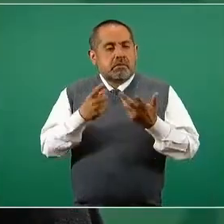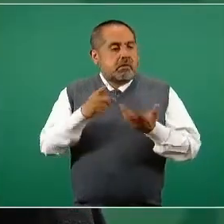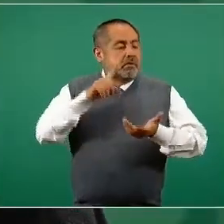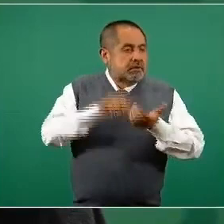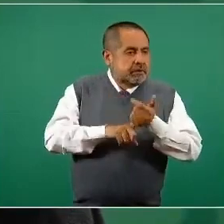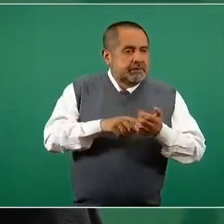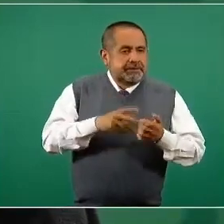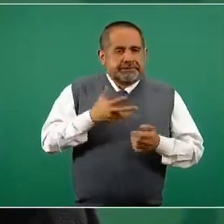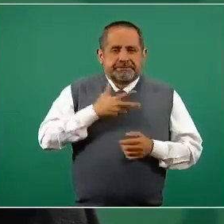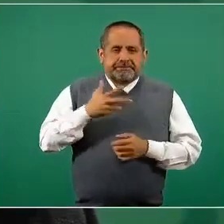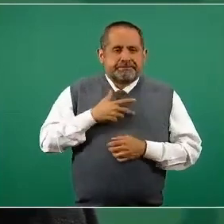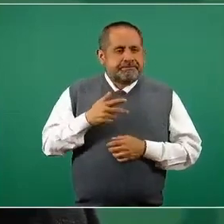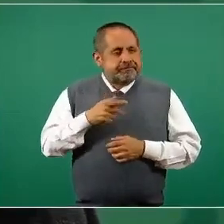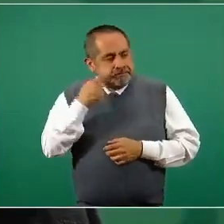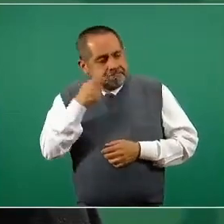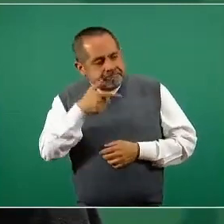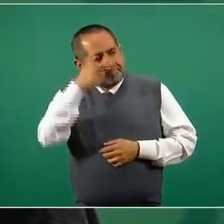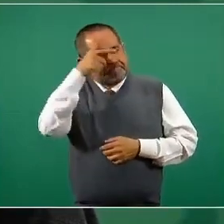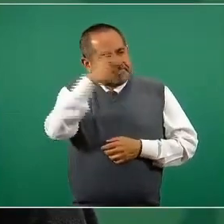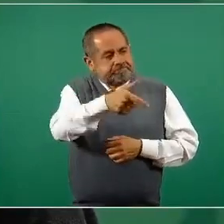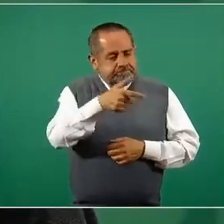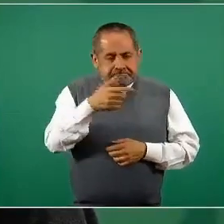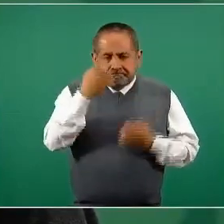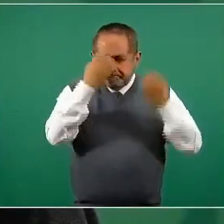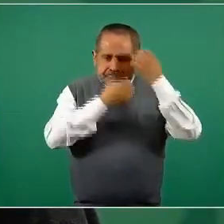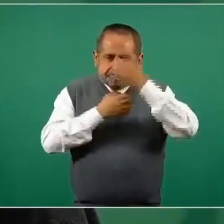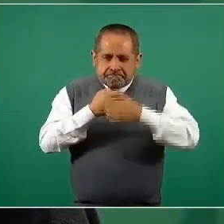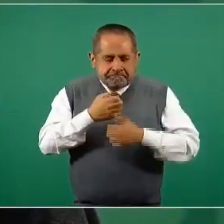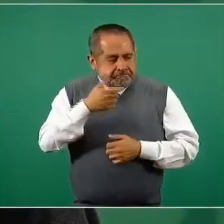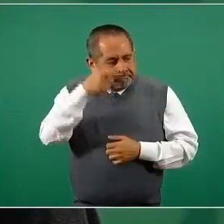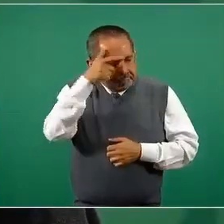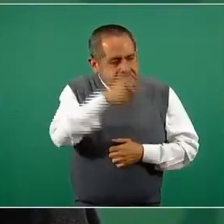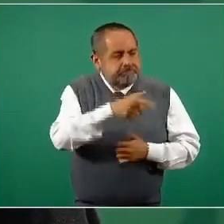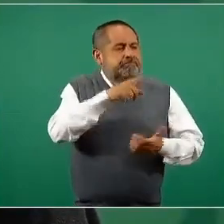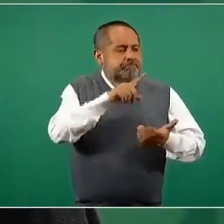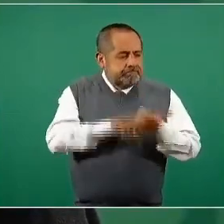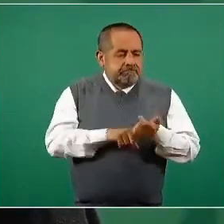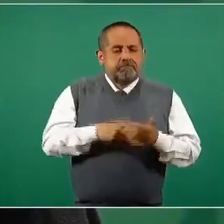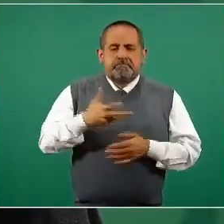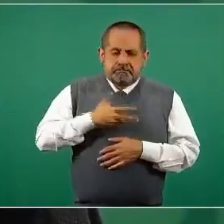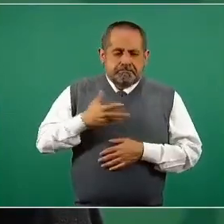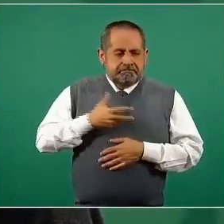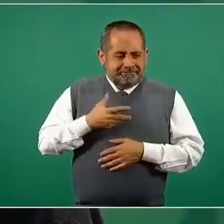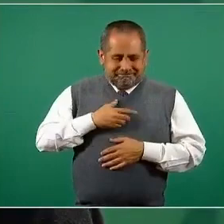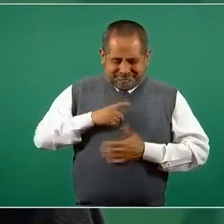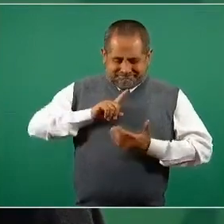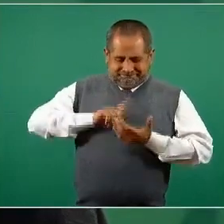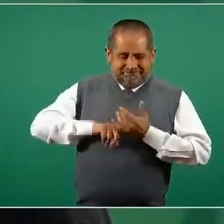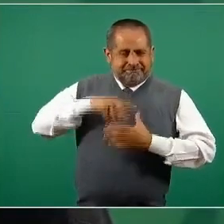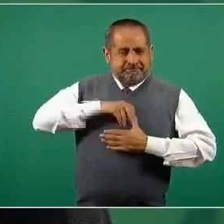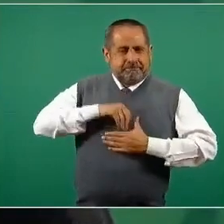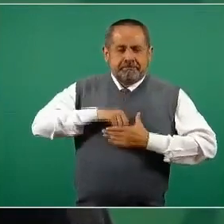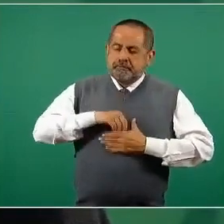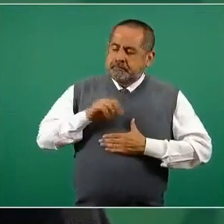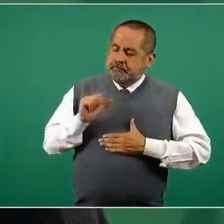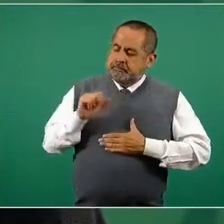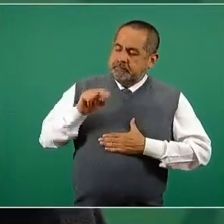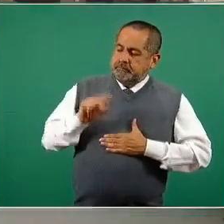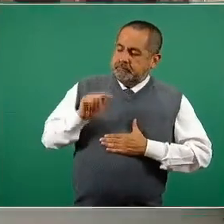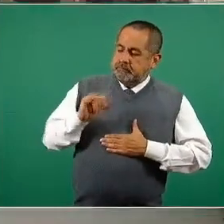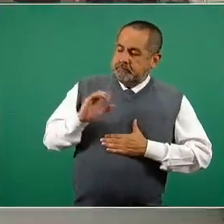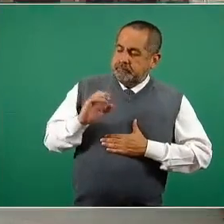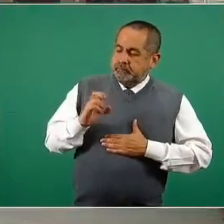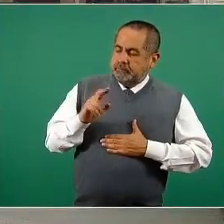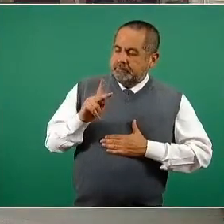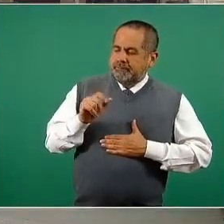salido positivas, en este caso a la búsqueda de anticuerpos específicos, quienes habían tenido y quienes no